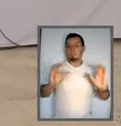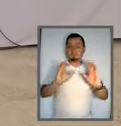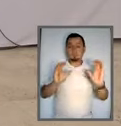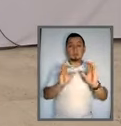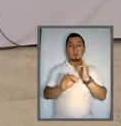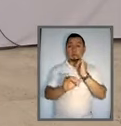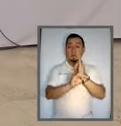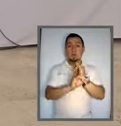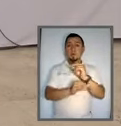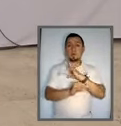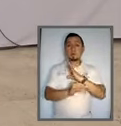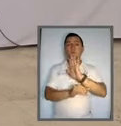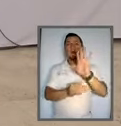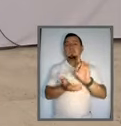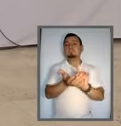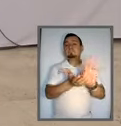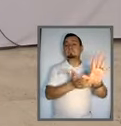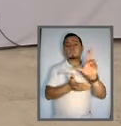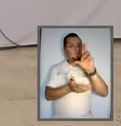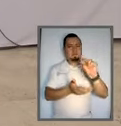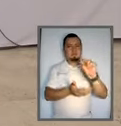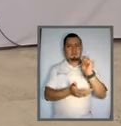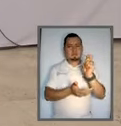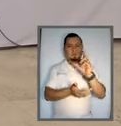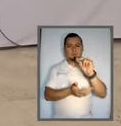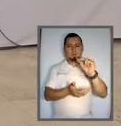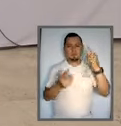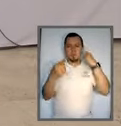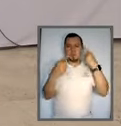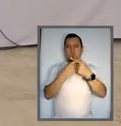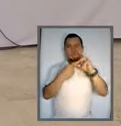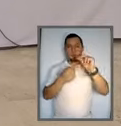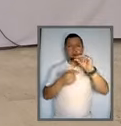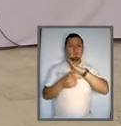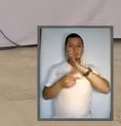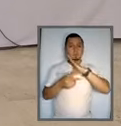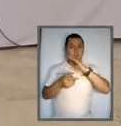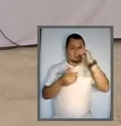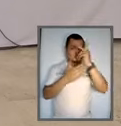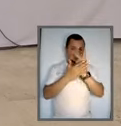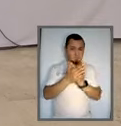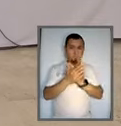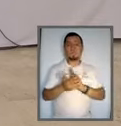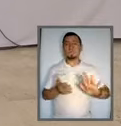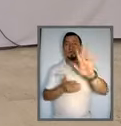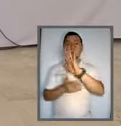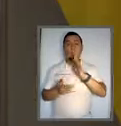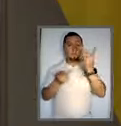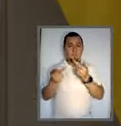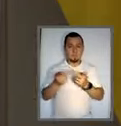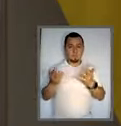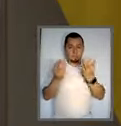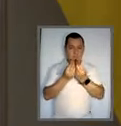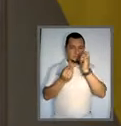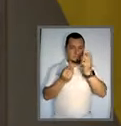acceso a Internet, estás excluido del modelo educativo a distancia. El modelo educativo a distancia está diseñado y pensado para poder cubrir todos